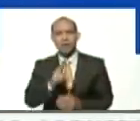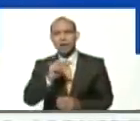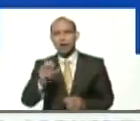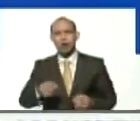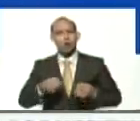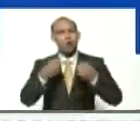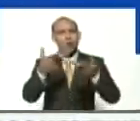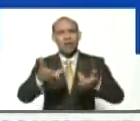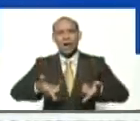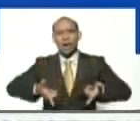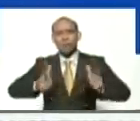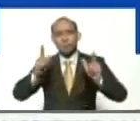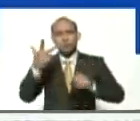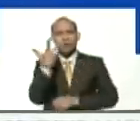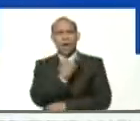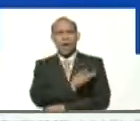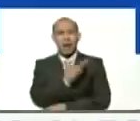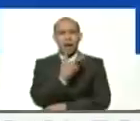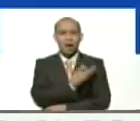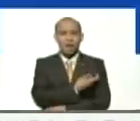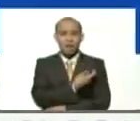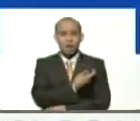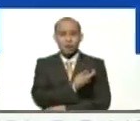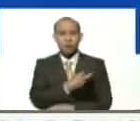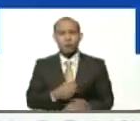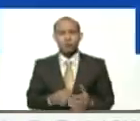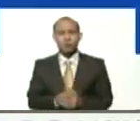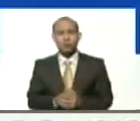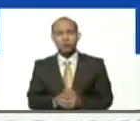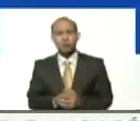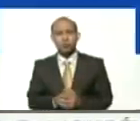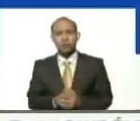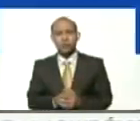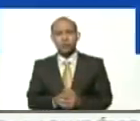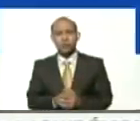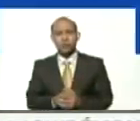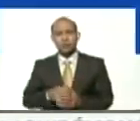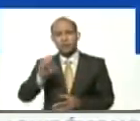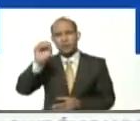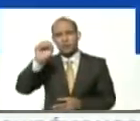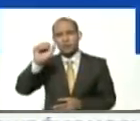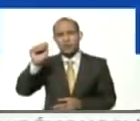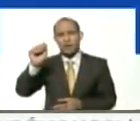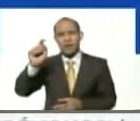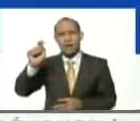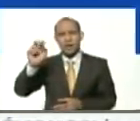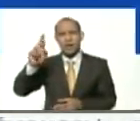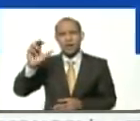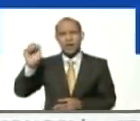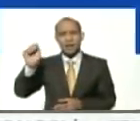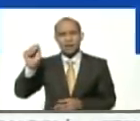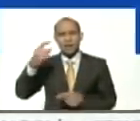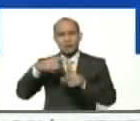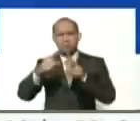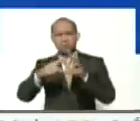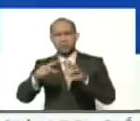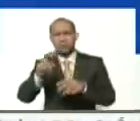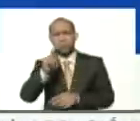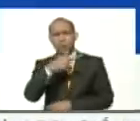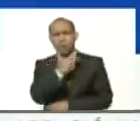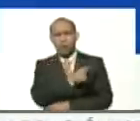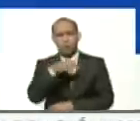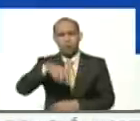permiso a la vacuna astrazéneca para ser utilizada en el proceso de inmunización de nuestra población